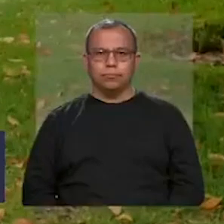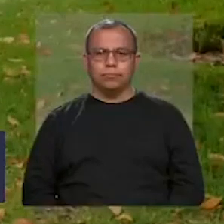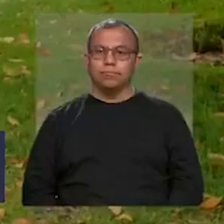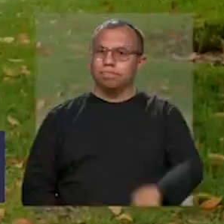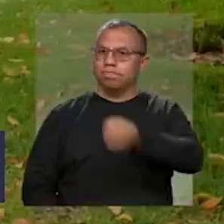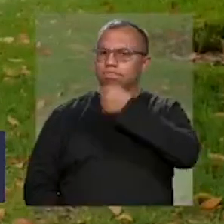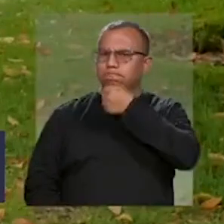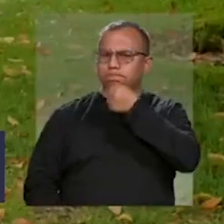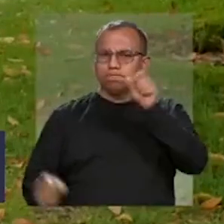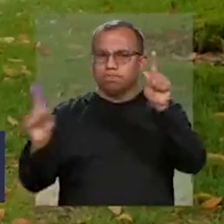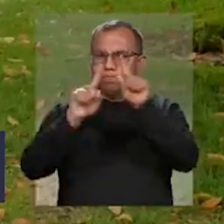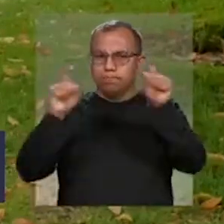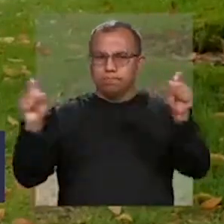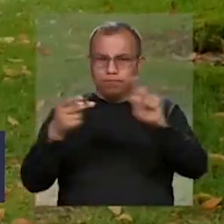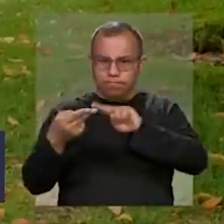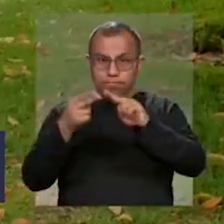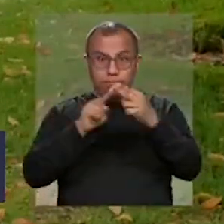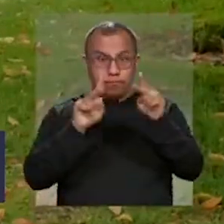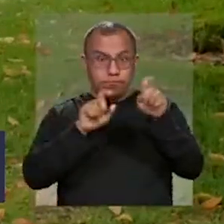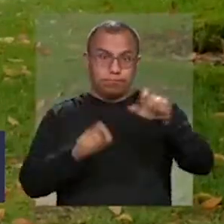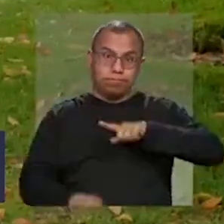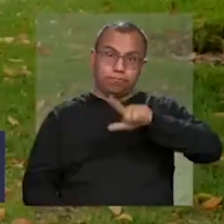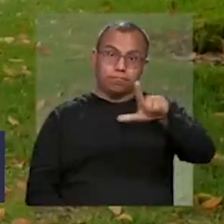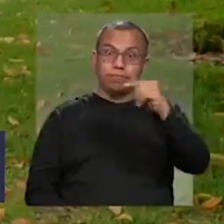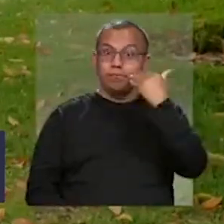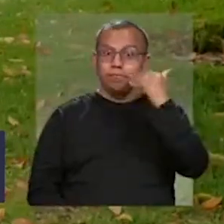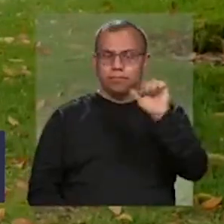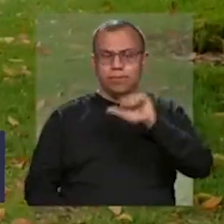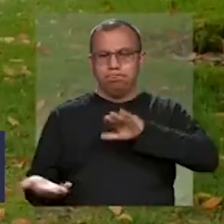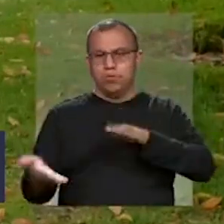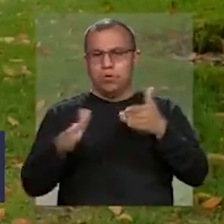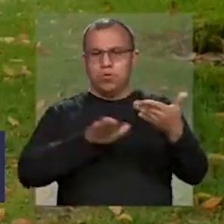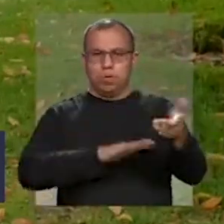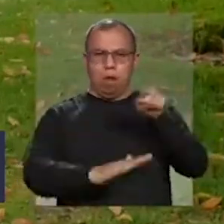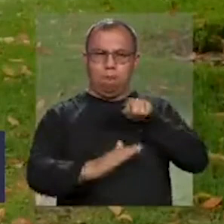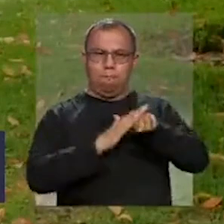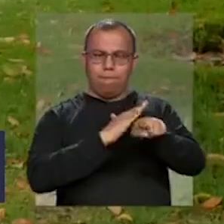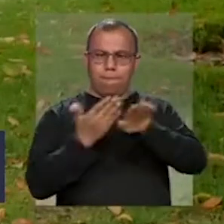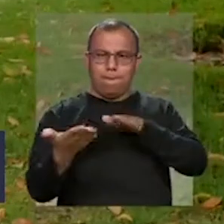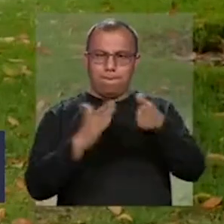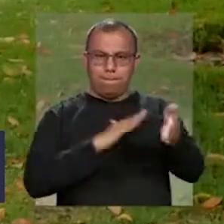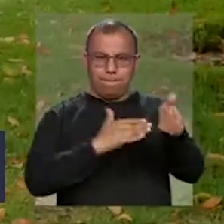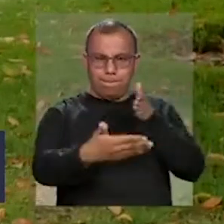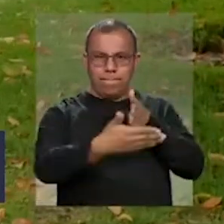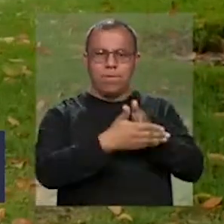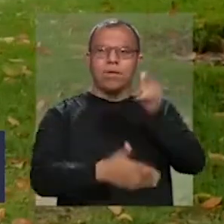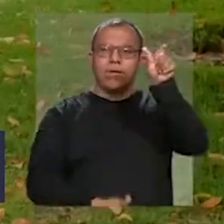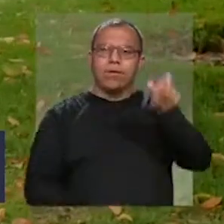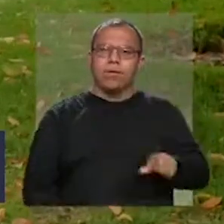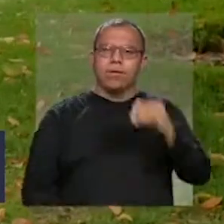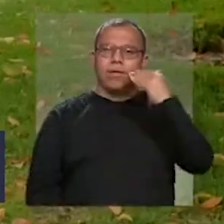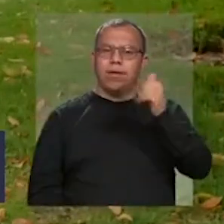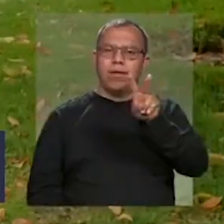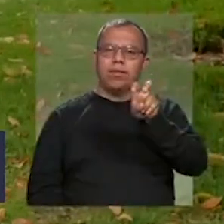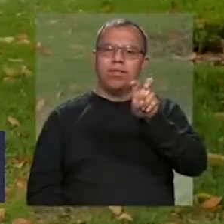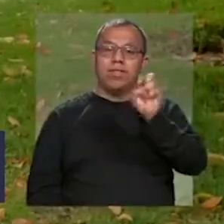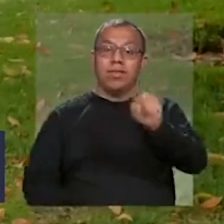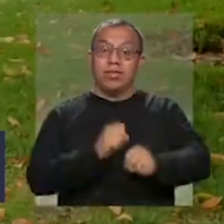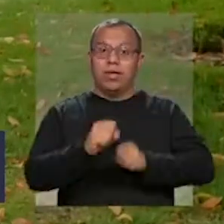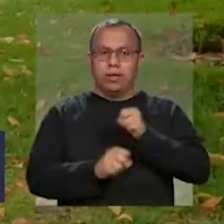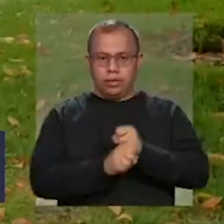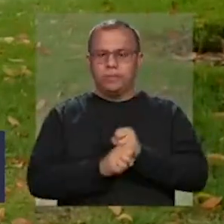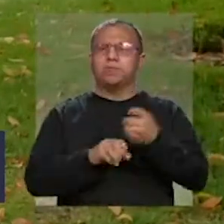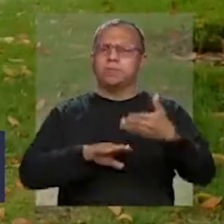En noticias relacionadas les cuento que una lideresa social fue asesinada en Ciudad Bolívar. Se trata de una mujer de 70 años que